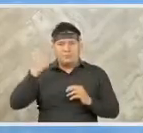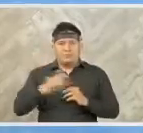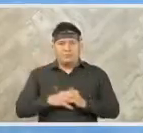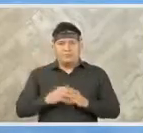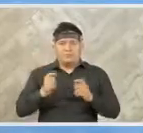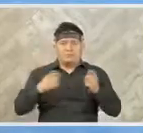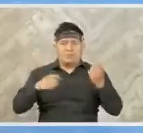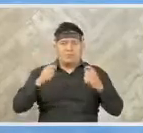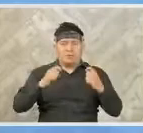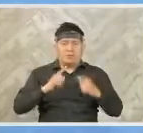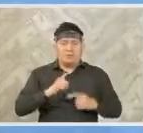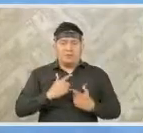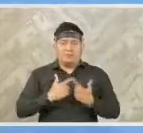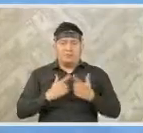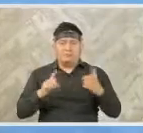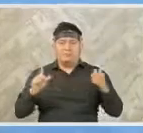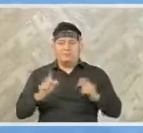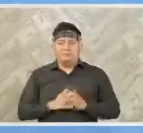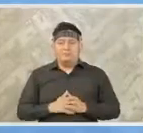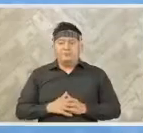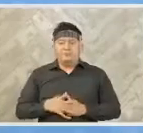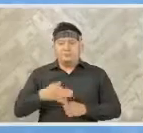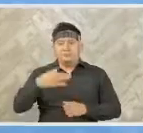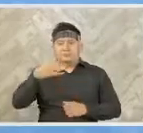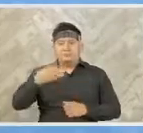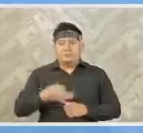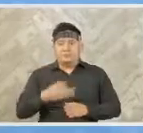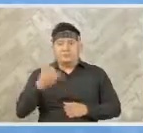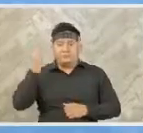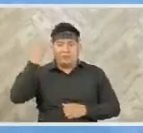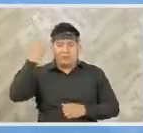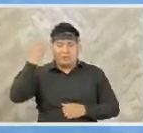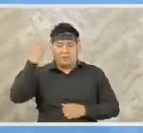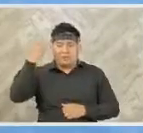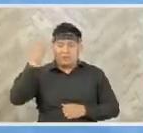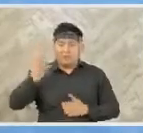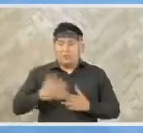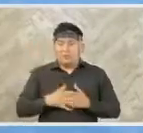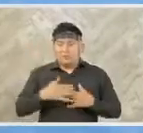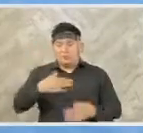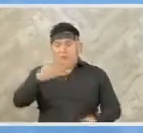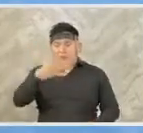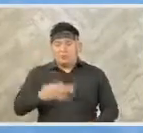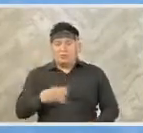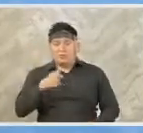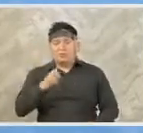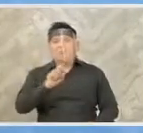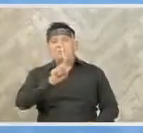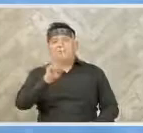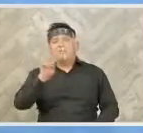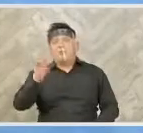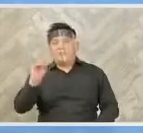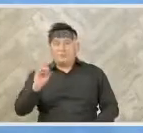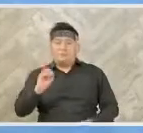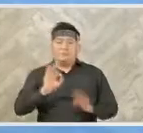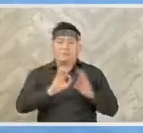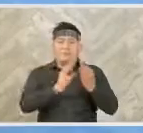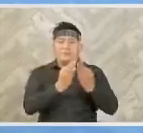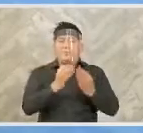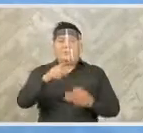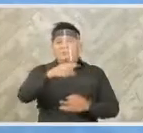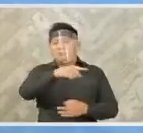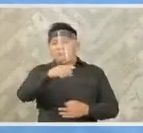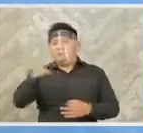libres. Es un trabajo que definitivamente busca la dignidad en el trabajo de estas personas, 120 familias que hacen parte